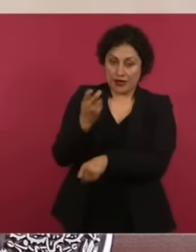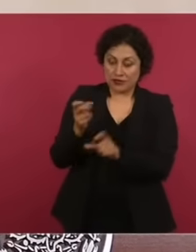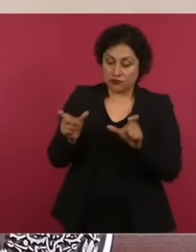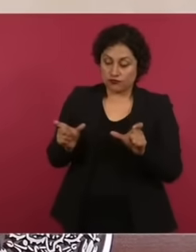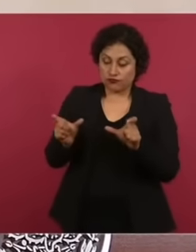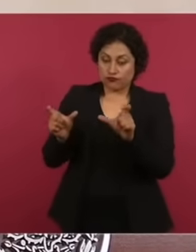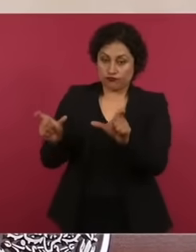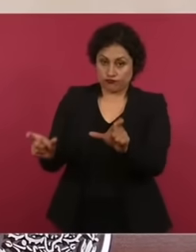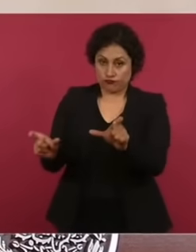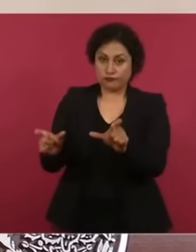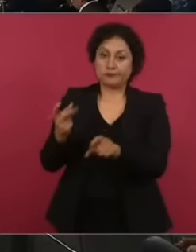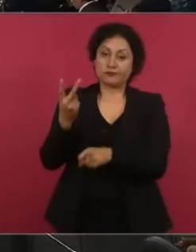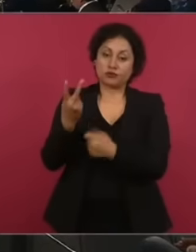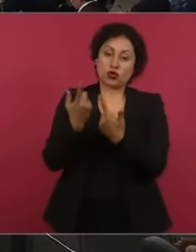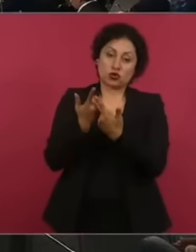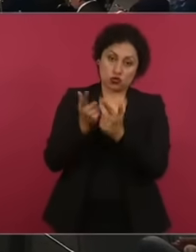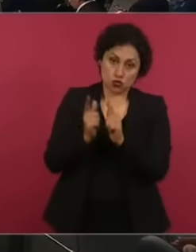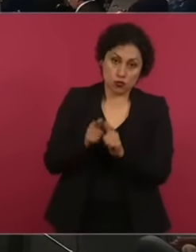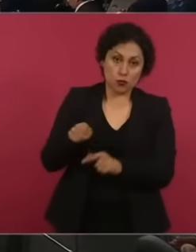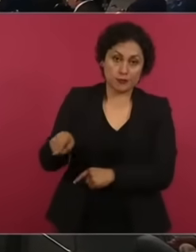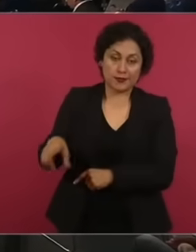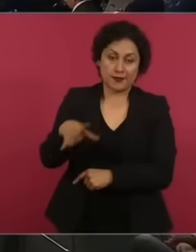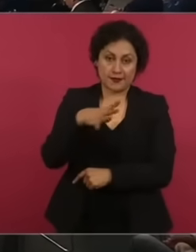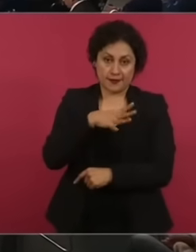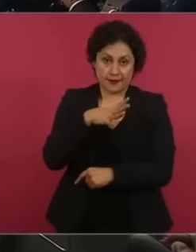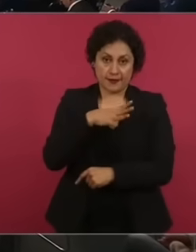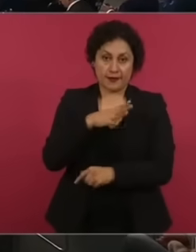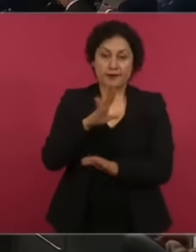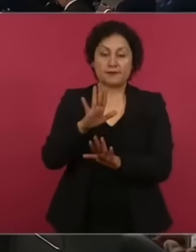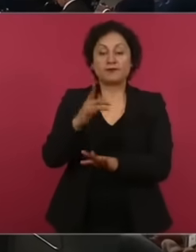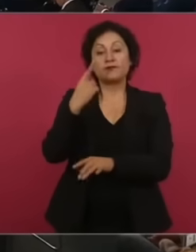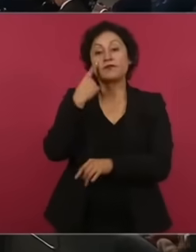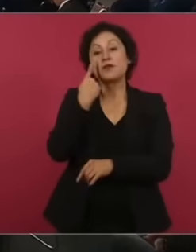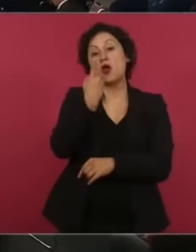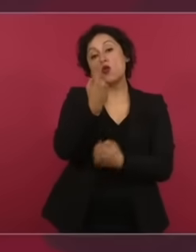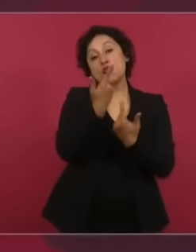Entonces, un grupo detuvo